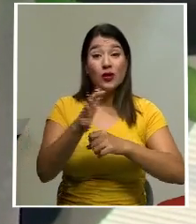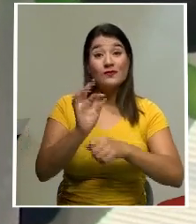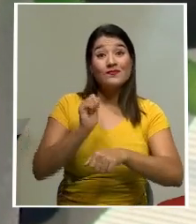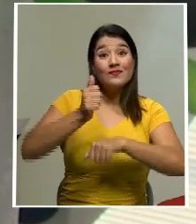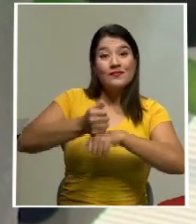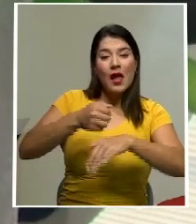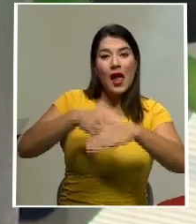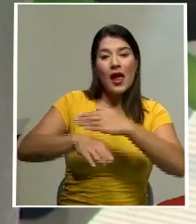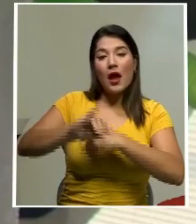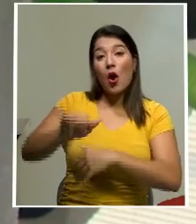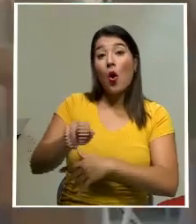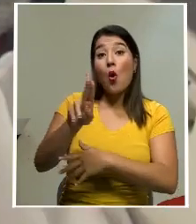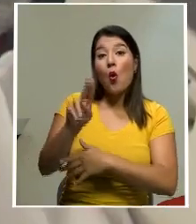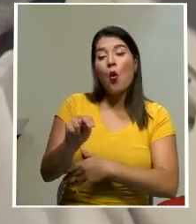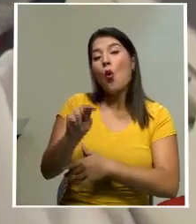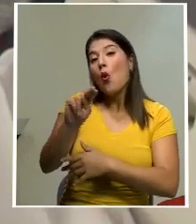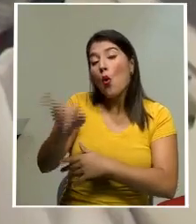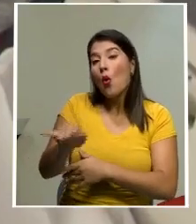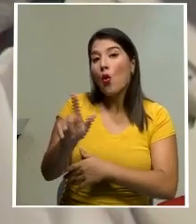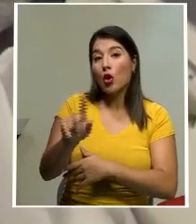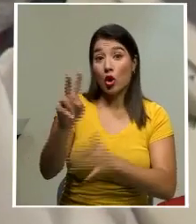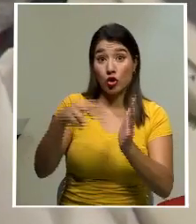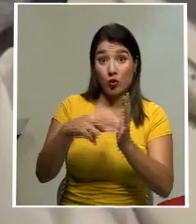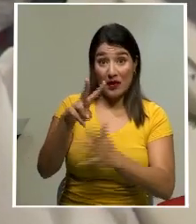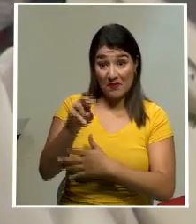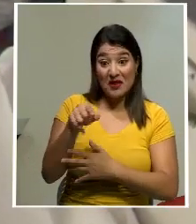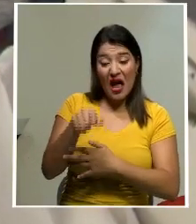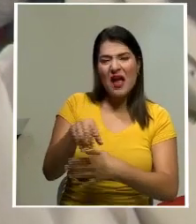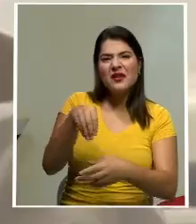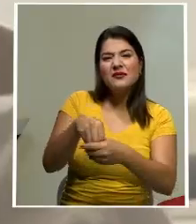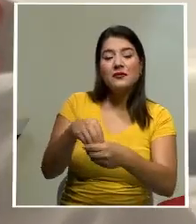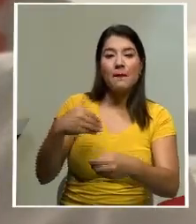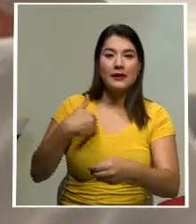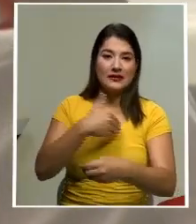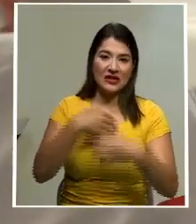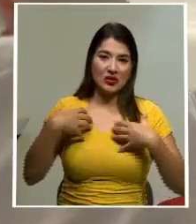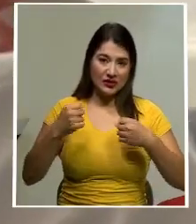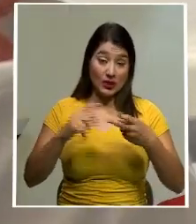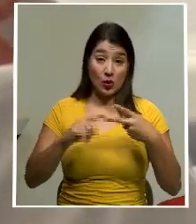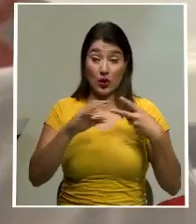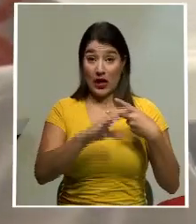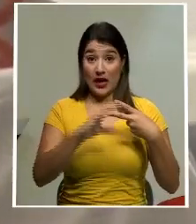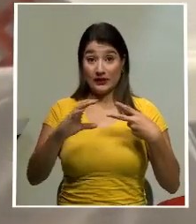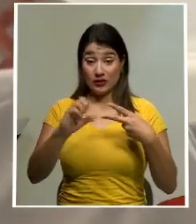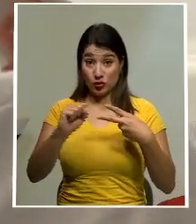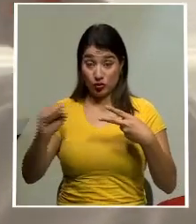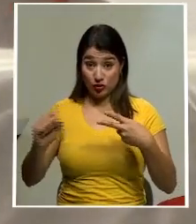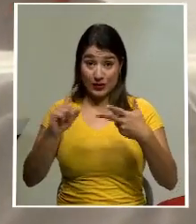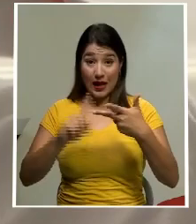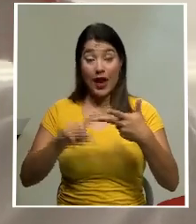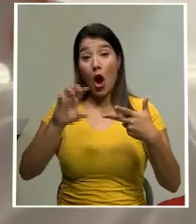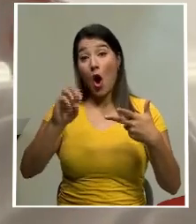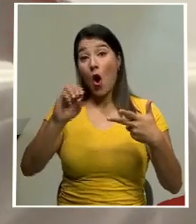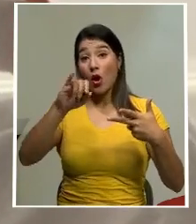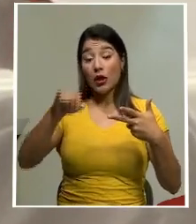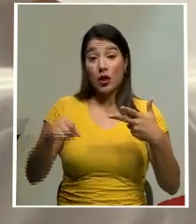ella participan profesionales del Ministerio de Salud, Caja Costarricense del Seguro Social, Organismo de